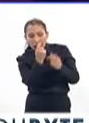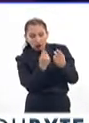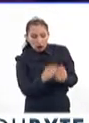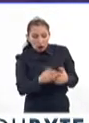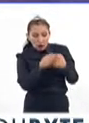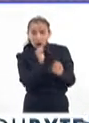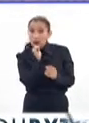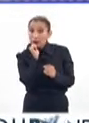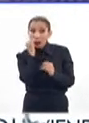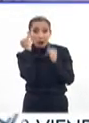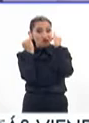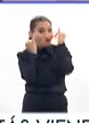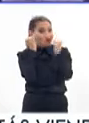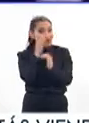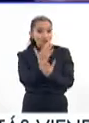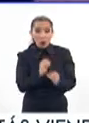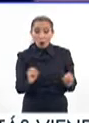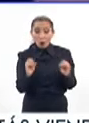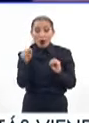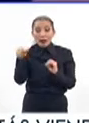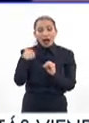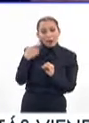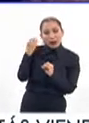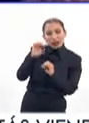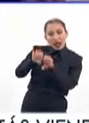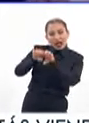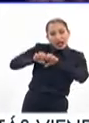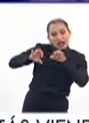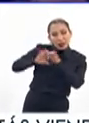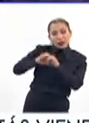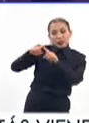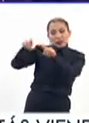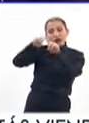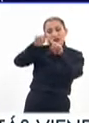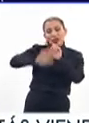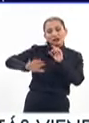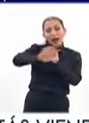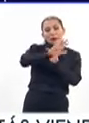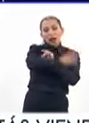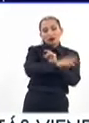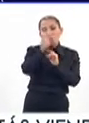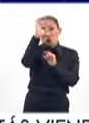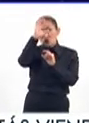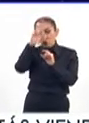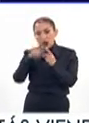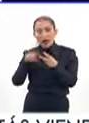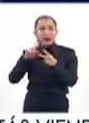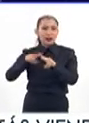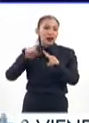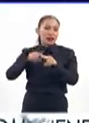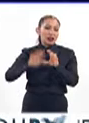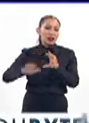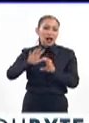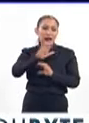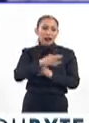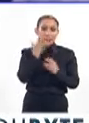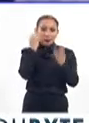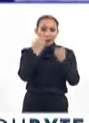tecnologías que aún no han sido inventadas y aprender a trabajar en conjunto en diferentes ambientes multiculturales y